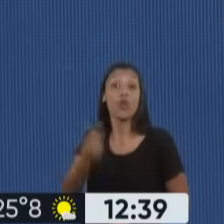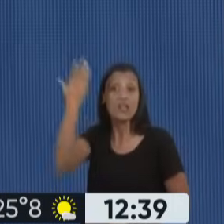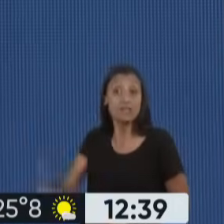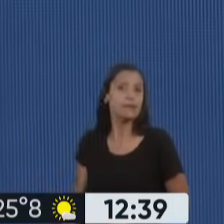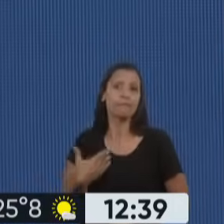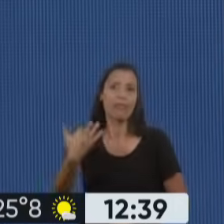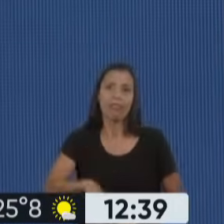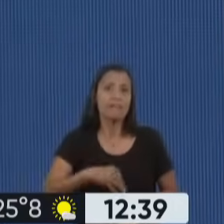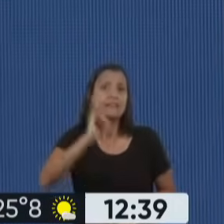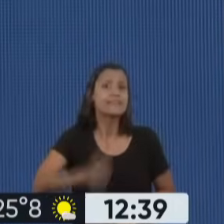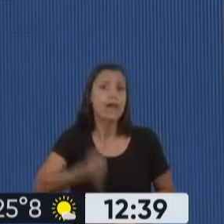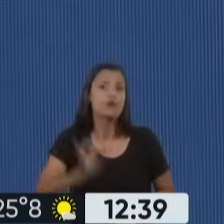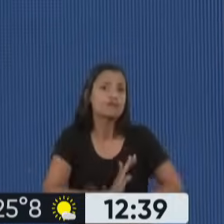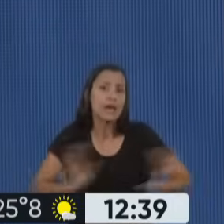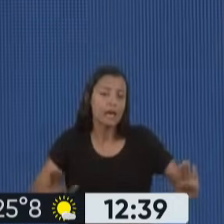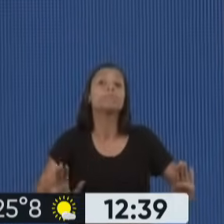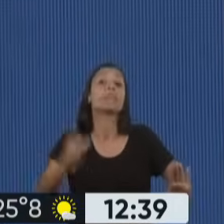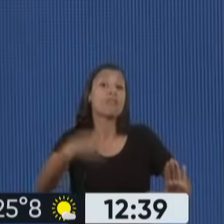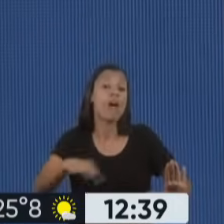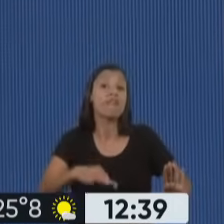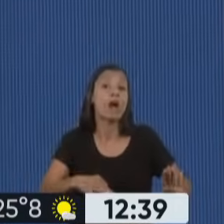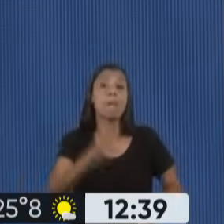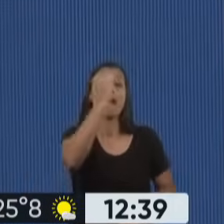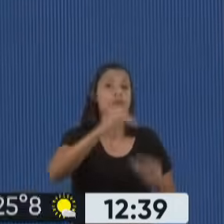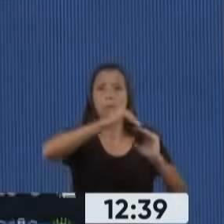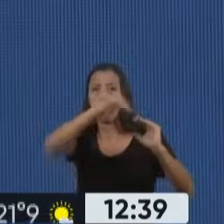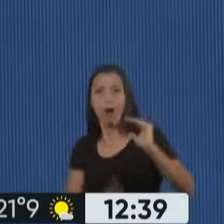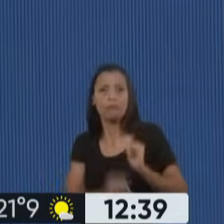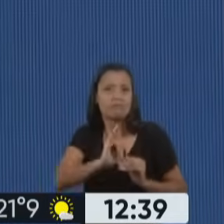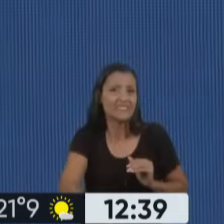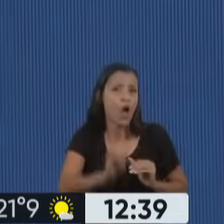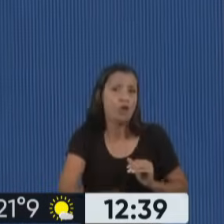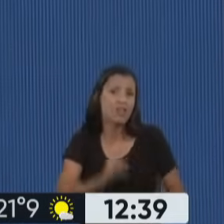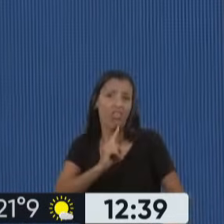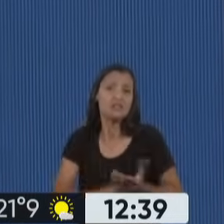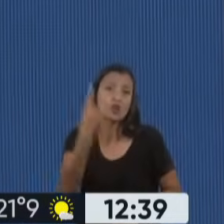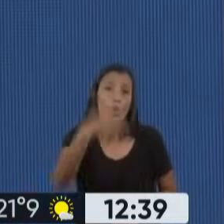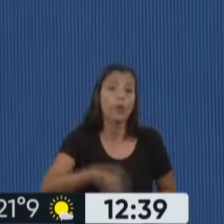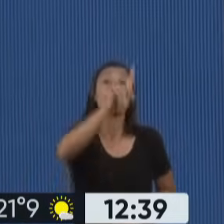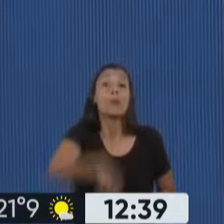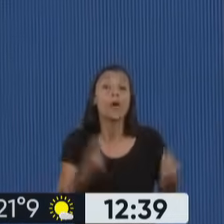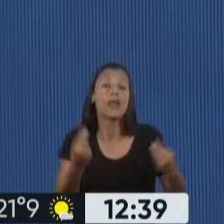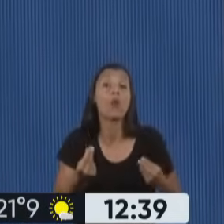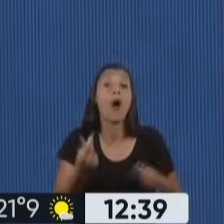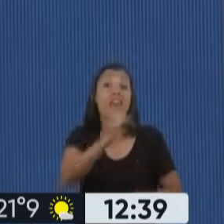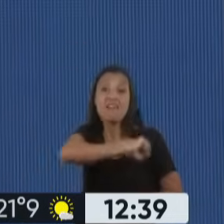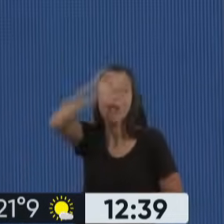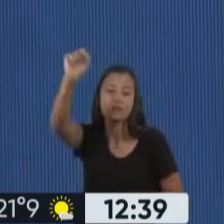que liberar, devaluar, y eso implicó una aceleración de la tasa de